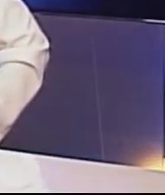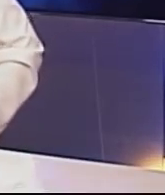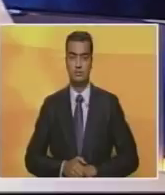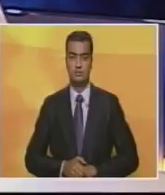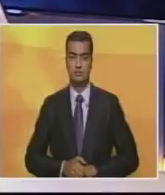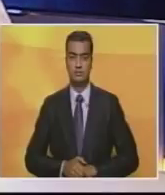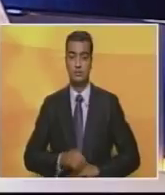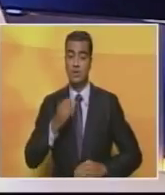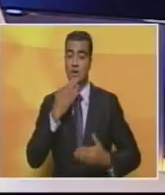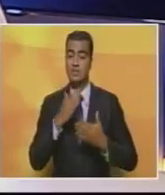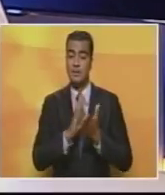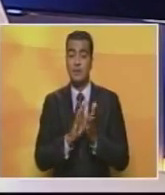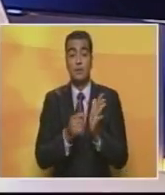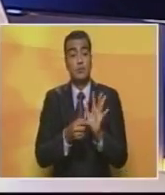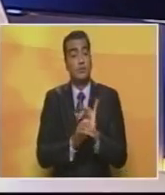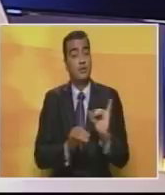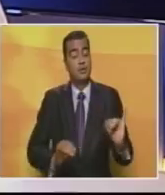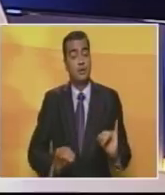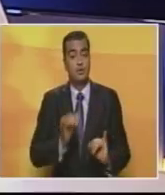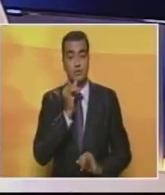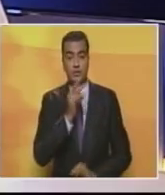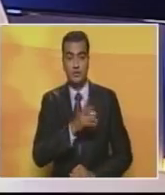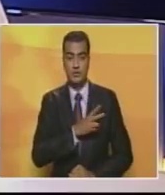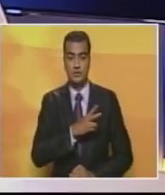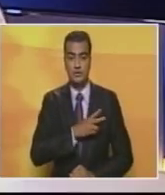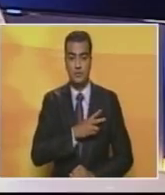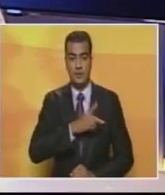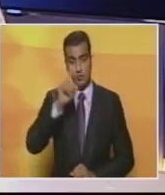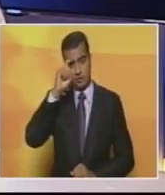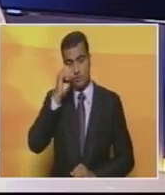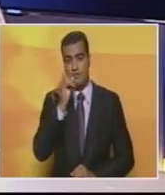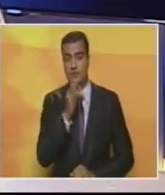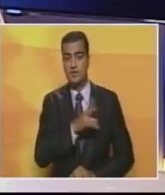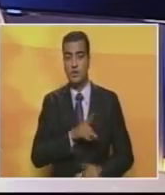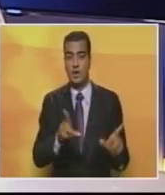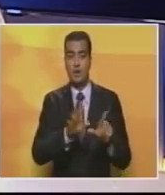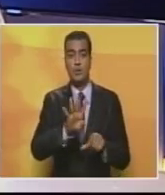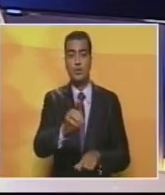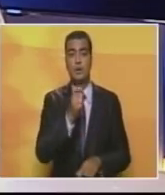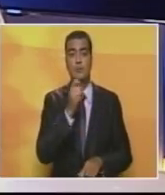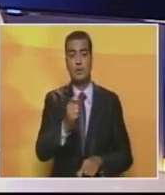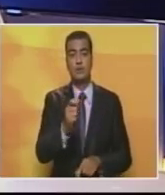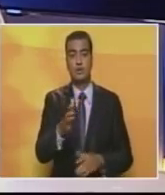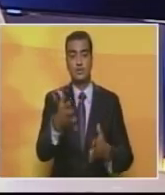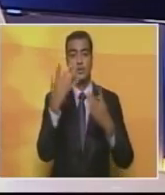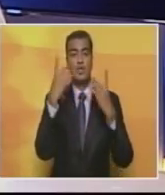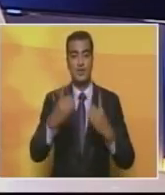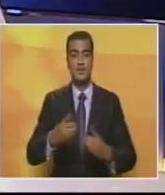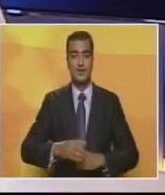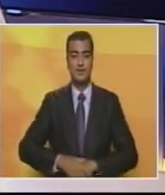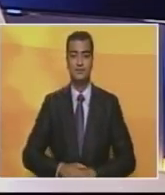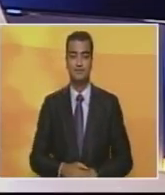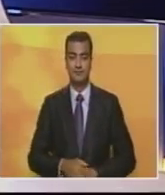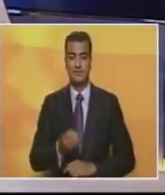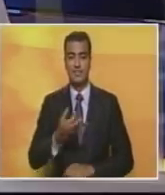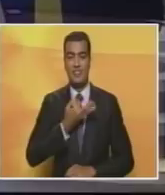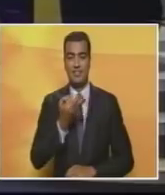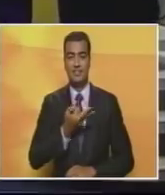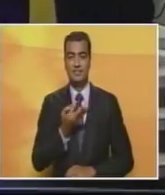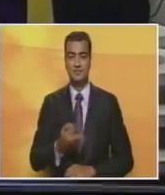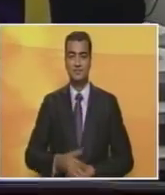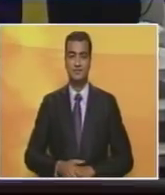Lirio. Amigos, así concluimos la emisión meridiana de su Noticiero Venevisión. Recuerden, Noticiero Venevisión, Canal 4 reporta. Ustedes deciden.